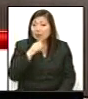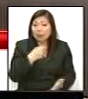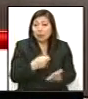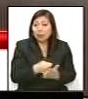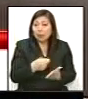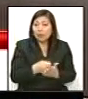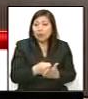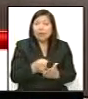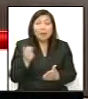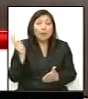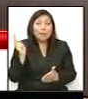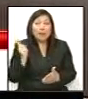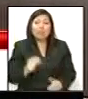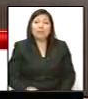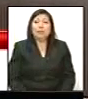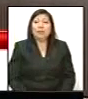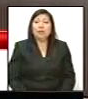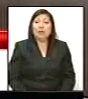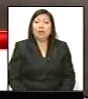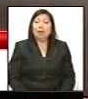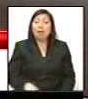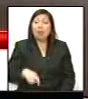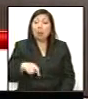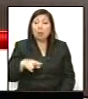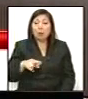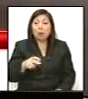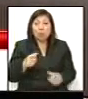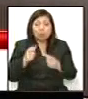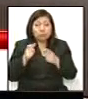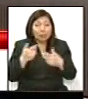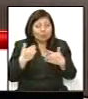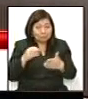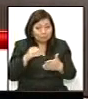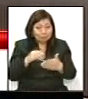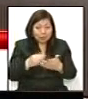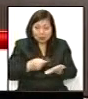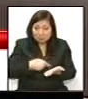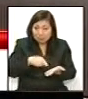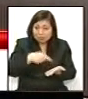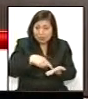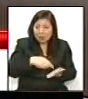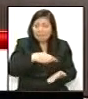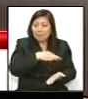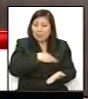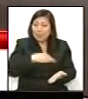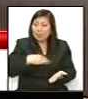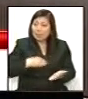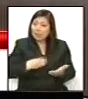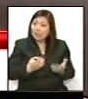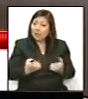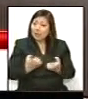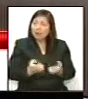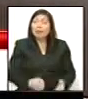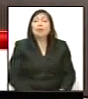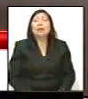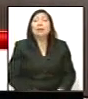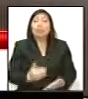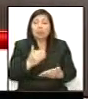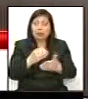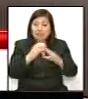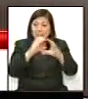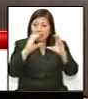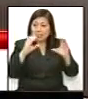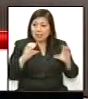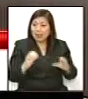social magisterial. Ya las procuradurías regionales han cumplido en enviar al Ministerio de Economía la data